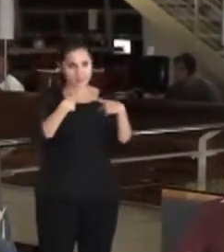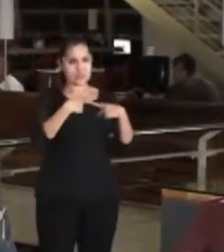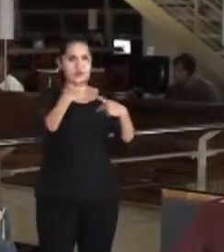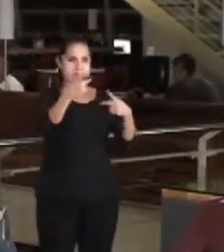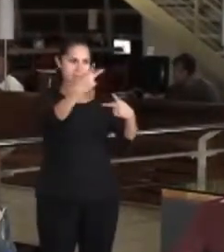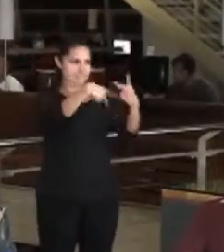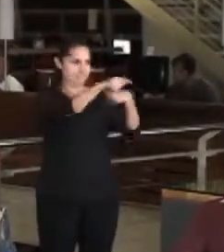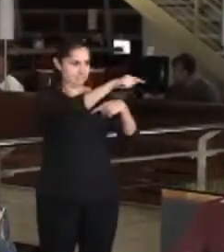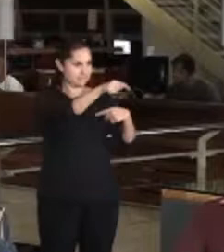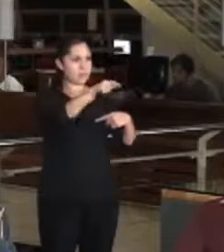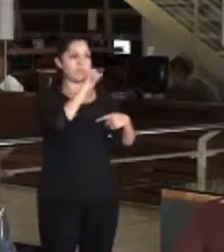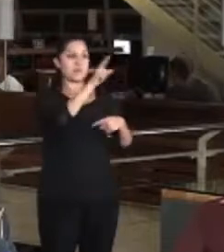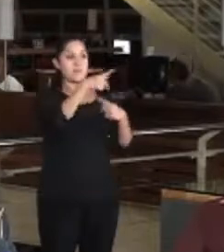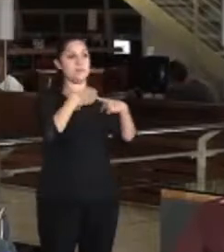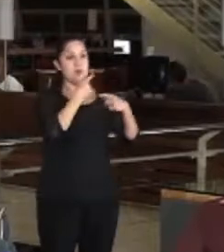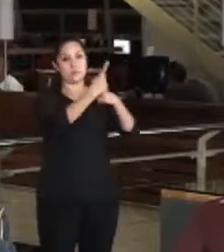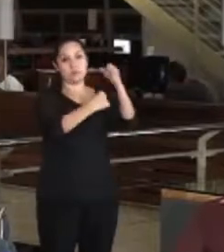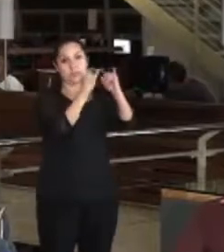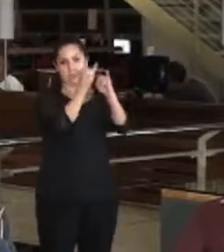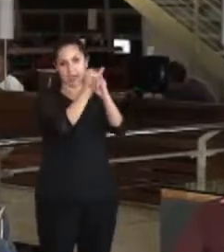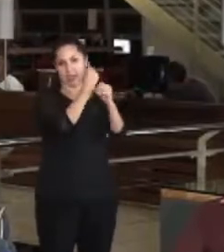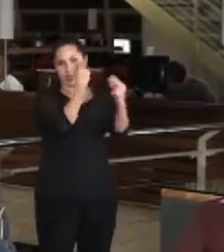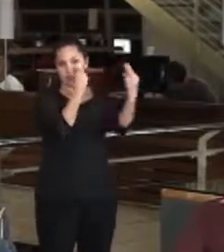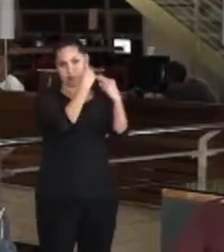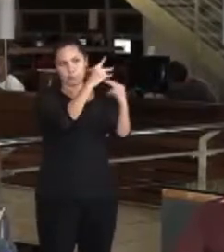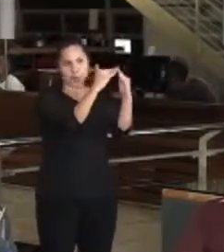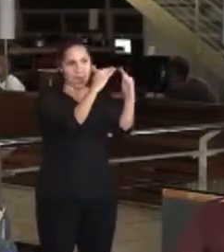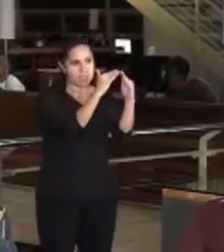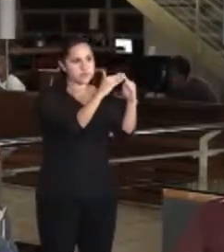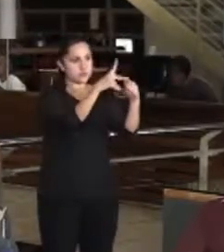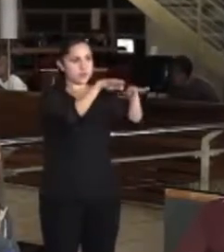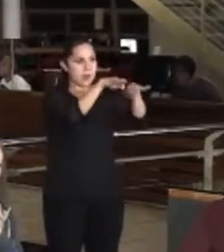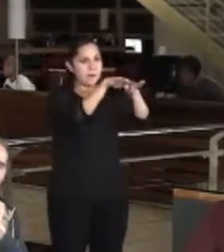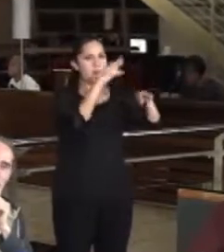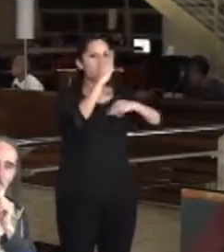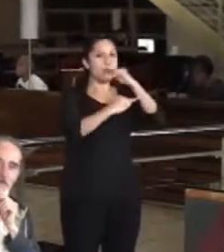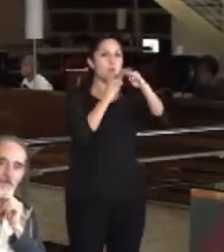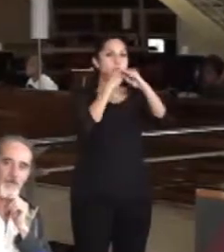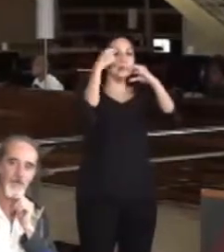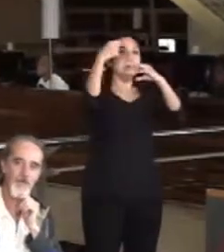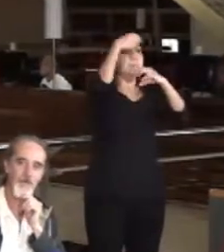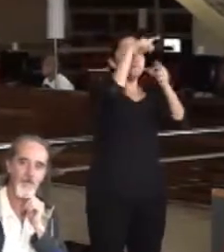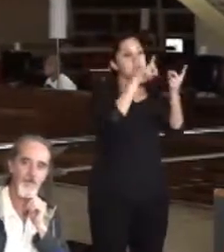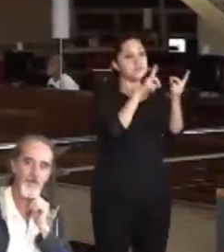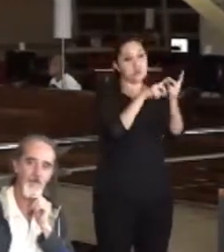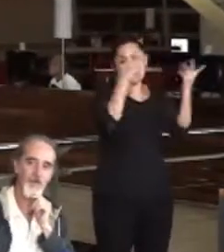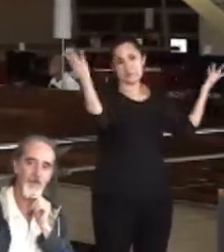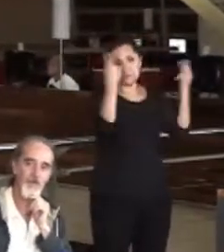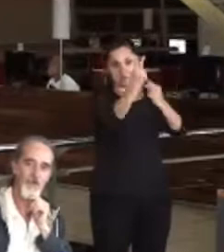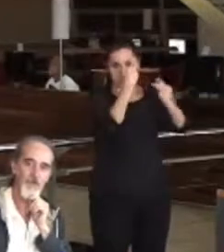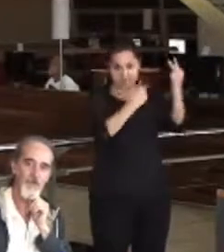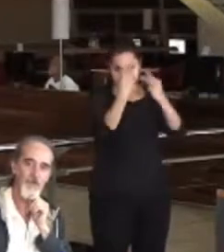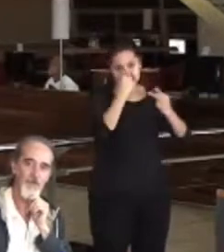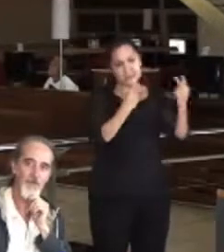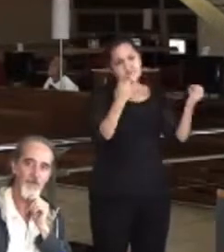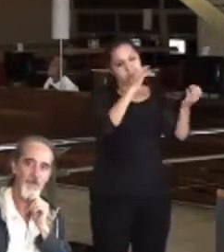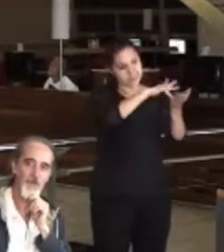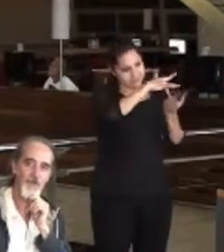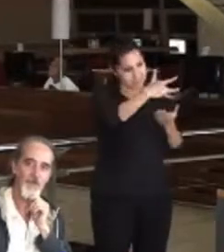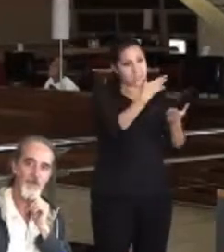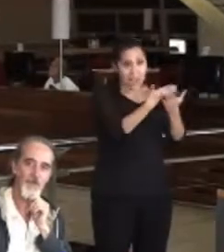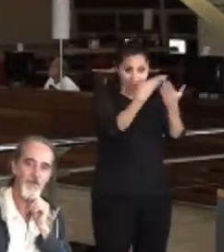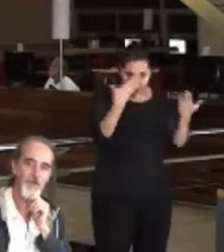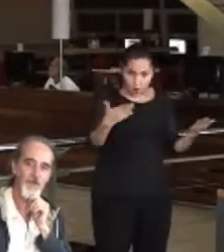en casa en sus trabajos o en cualquier rincón del mundo todos están invitados si no lo son ya a hacerse